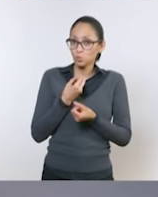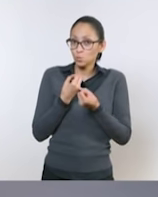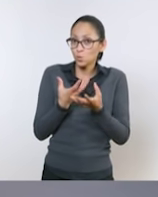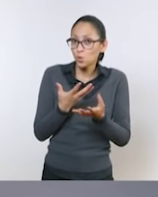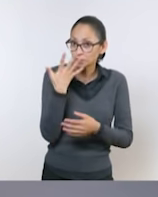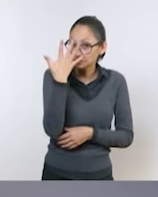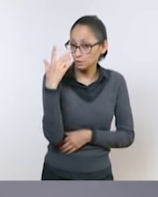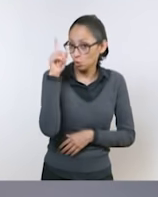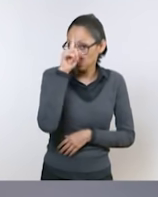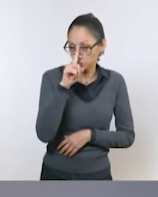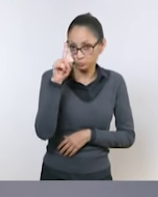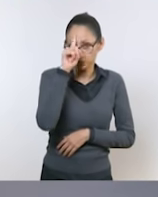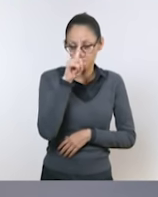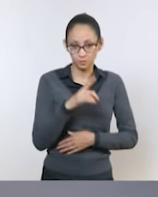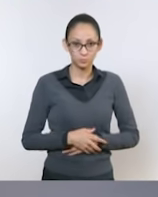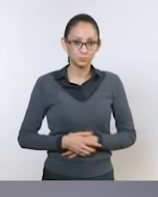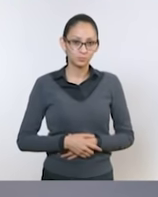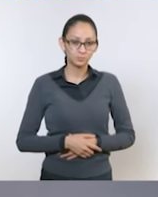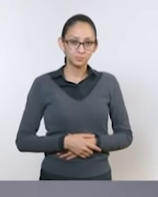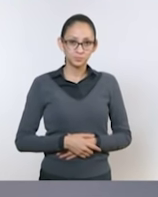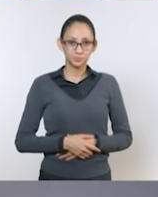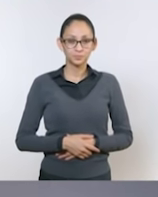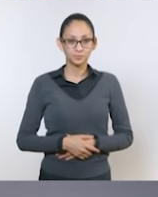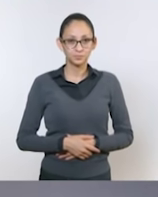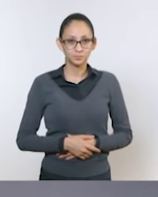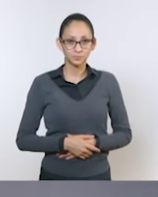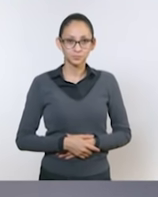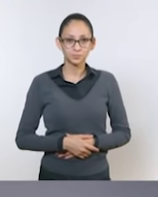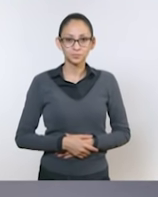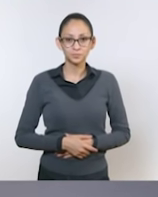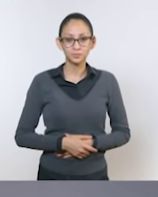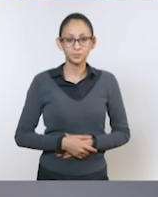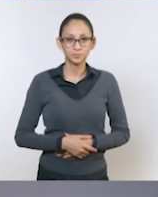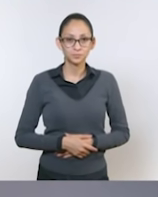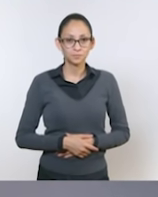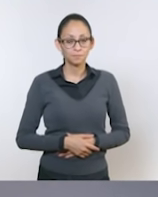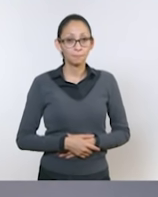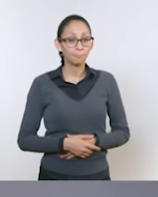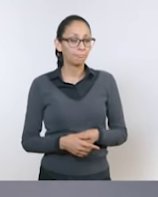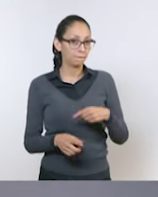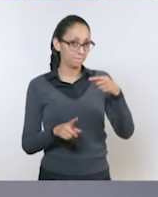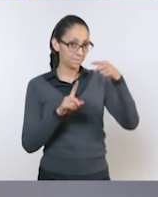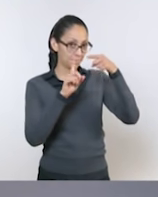traigo 5 recomendaciones. A ver.